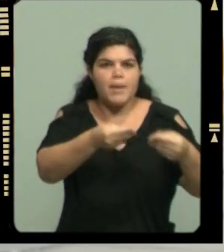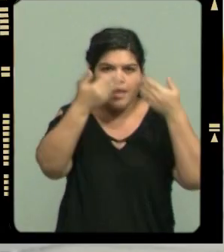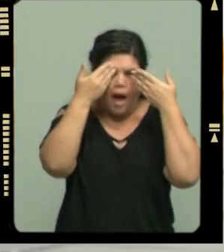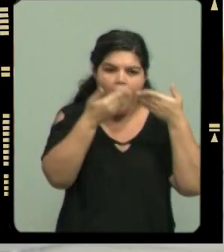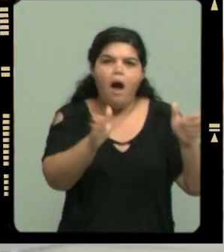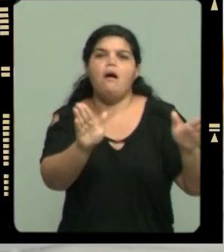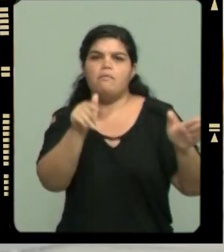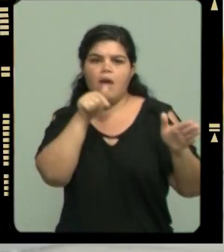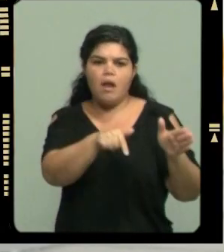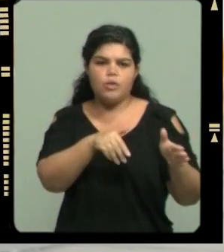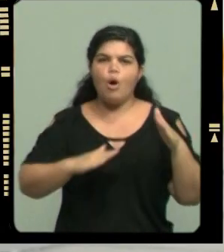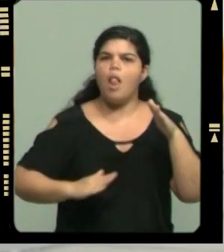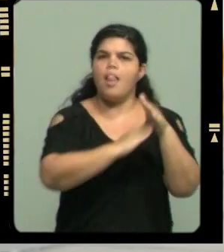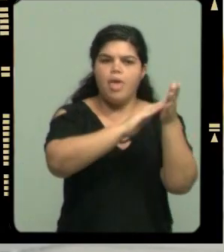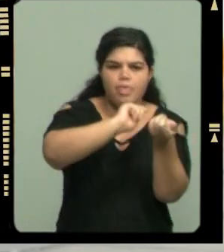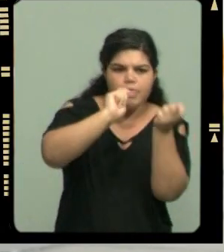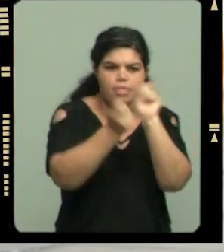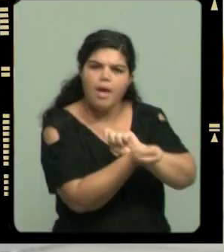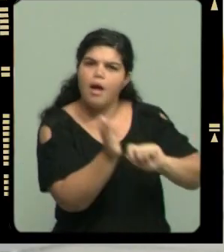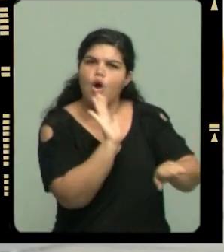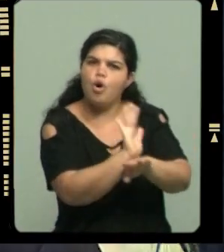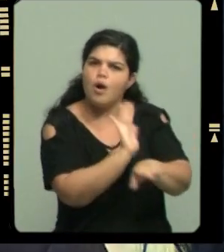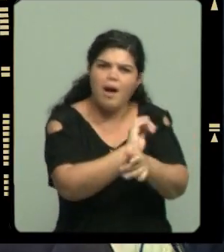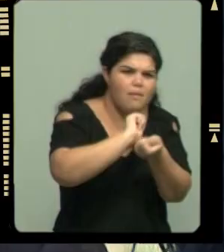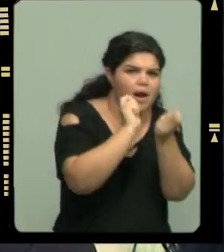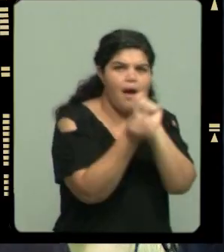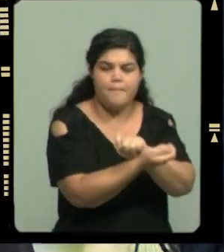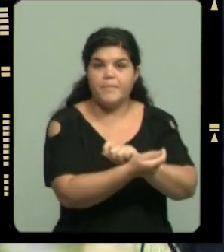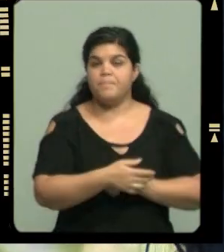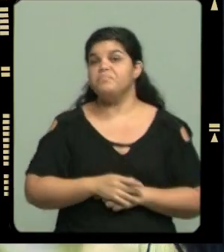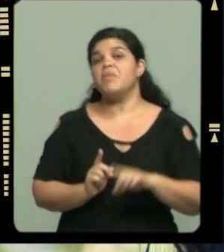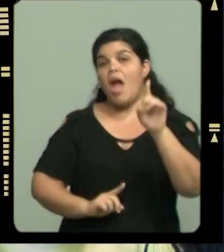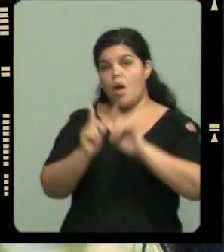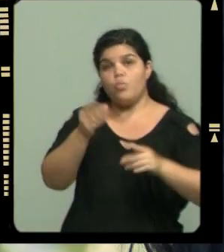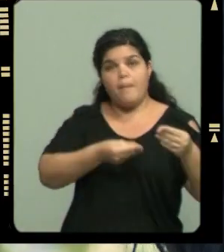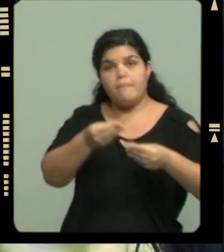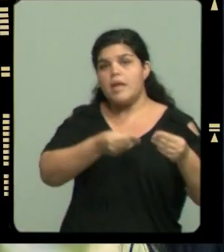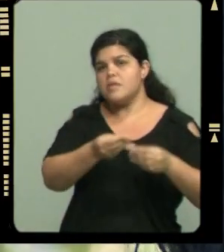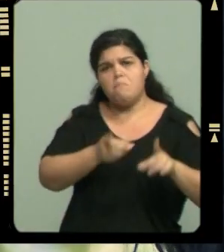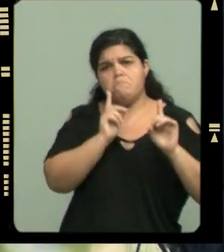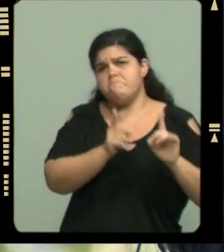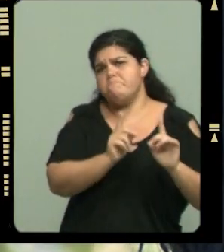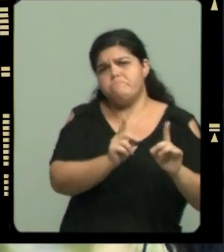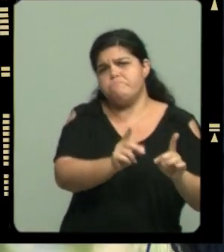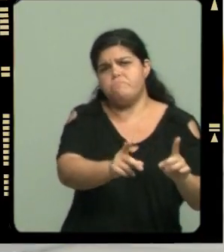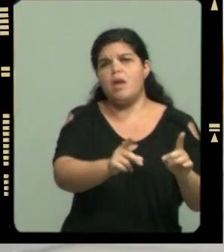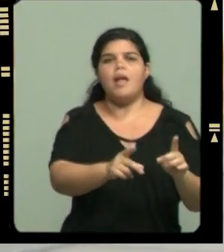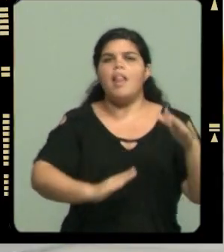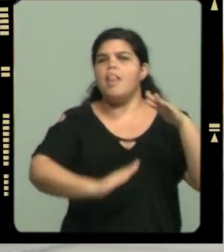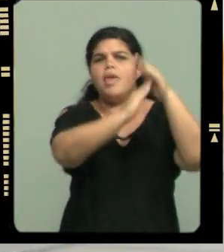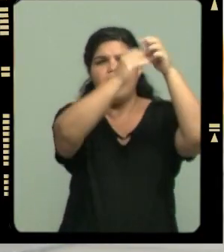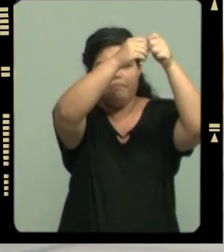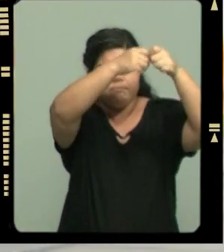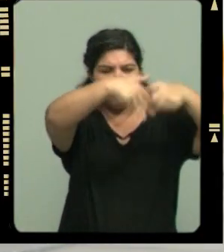duda hay muchos modelos culturales, de cultura organizacional, donde algunos siguen teniendo una mirada muy verticalista, individual, pero algo